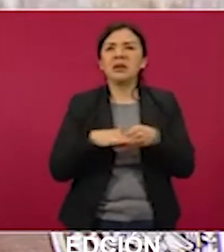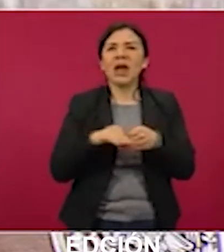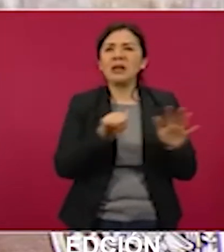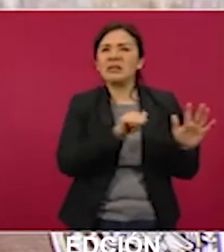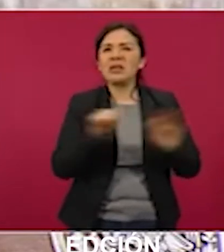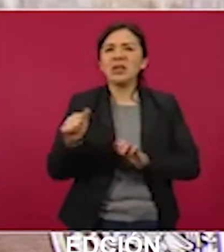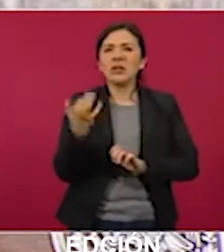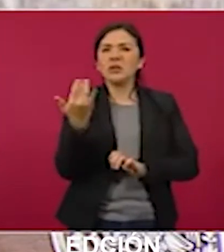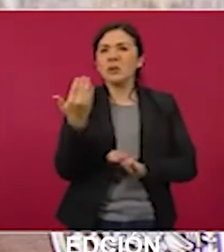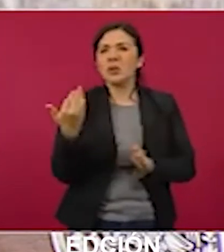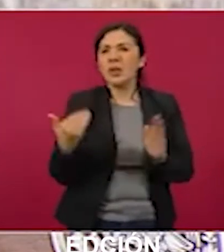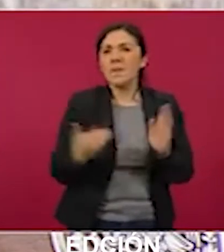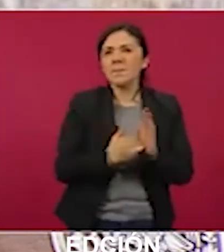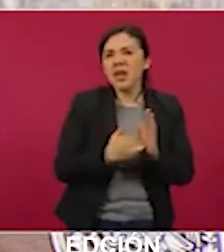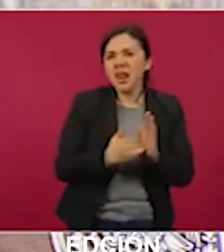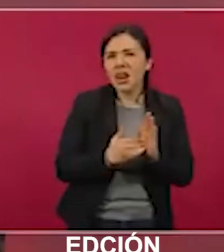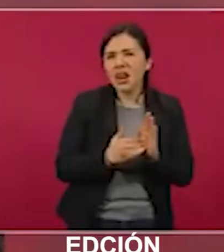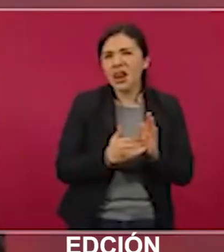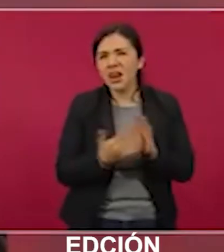650,000, como